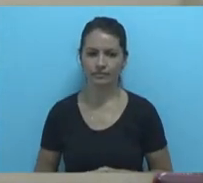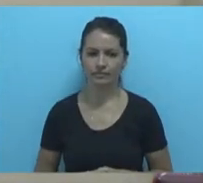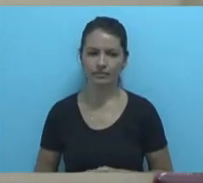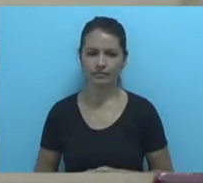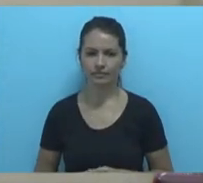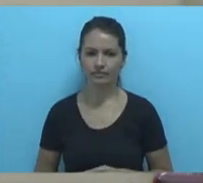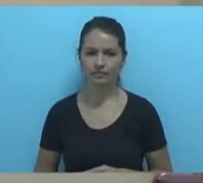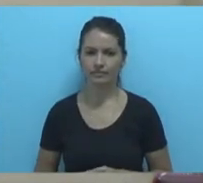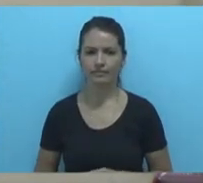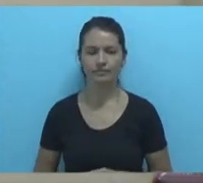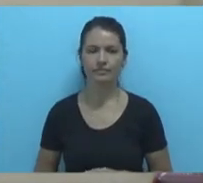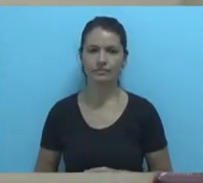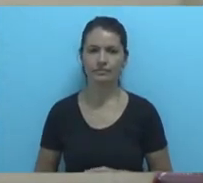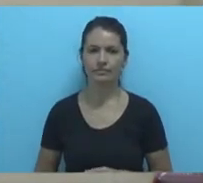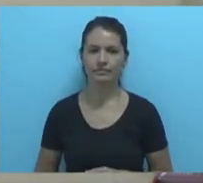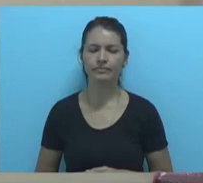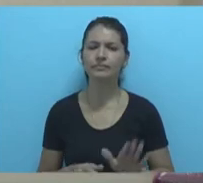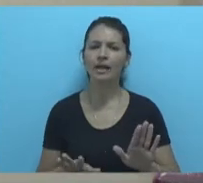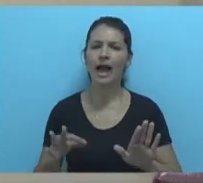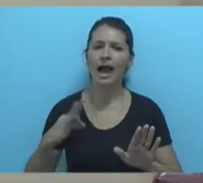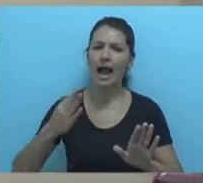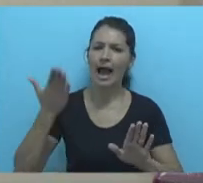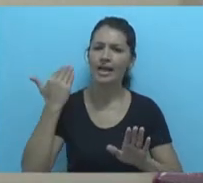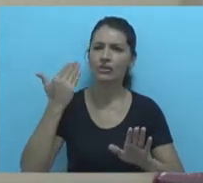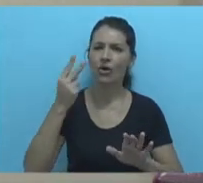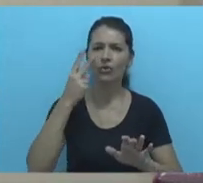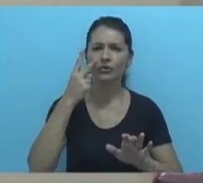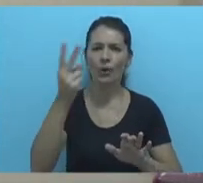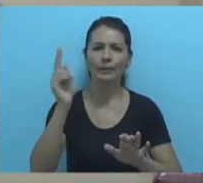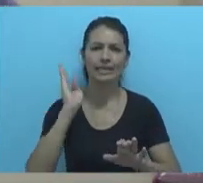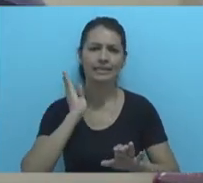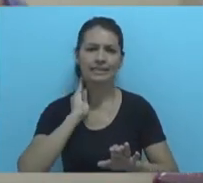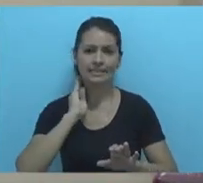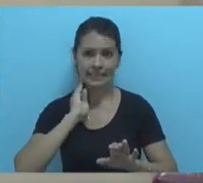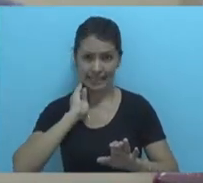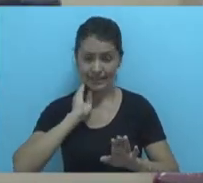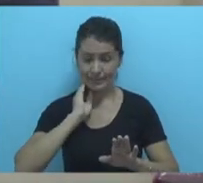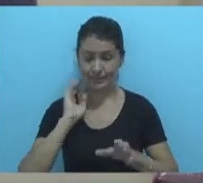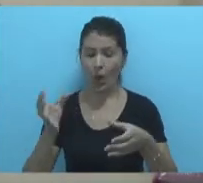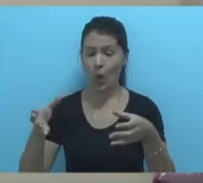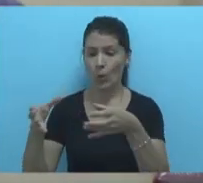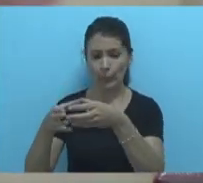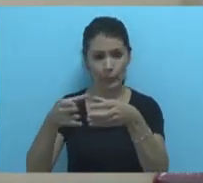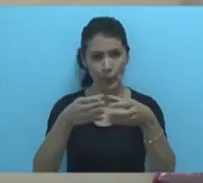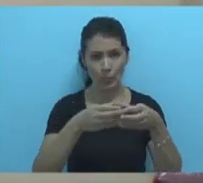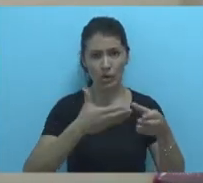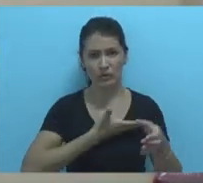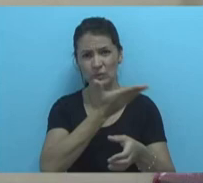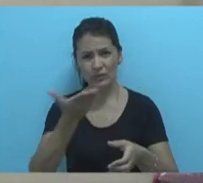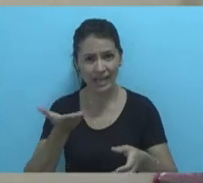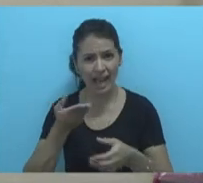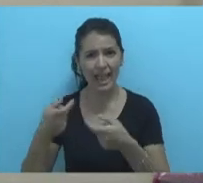adhesión. En el 2016, todos los movimientos sociales, las organizaciones